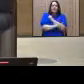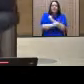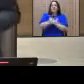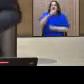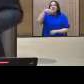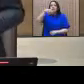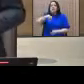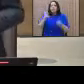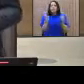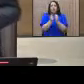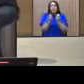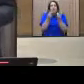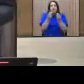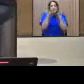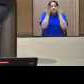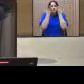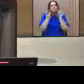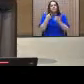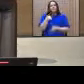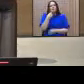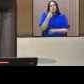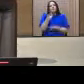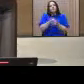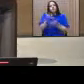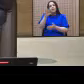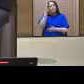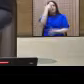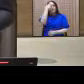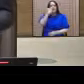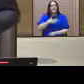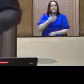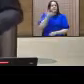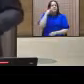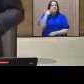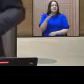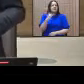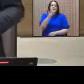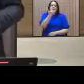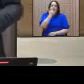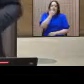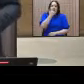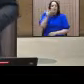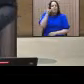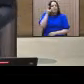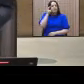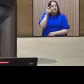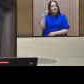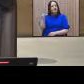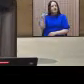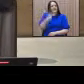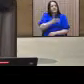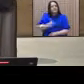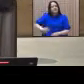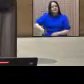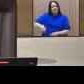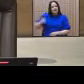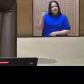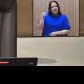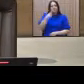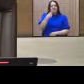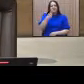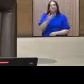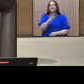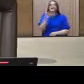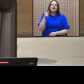mucha tristeza, y lo digo de esta manera porque me parece que es un error, escuché al presidente indicar